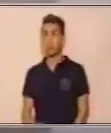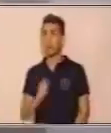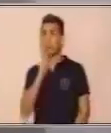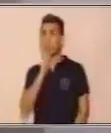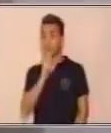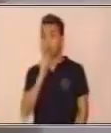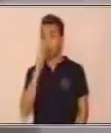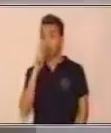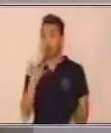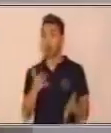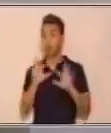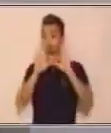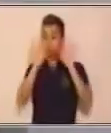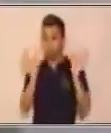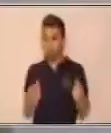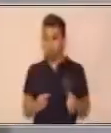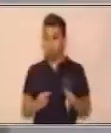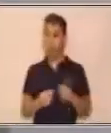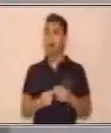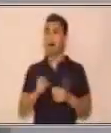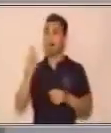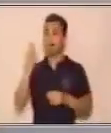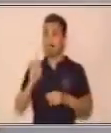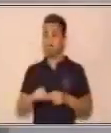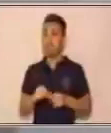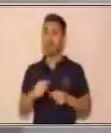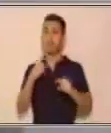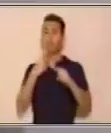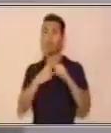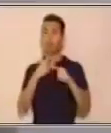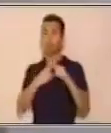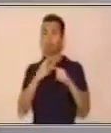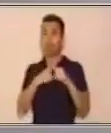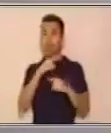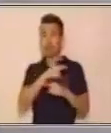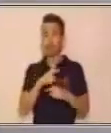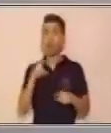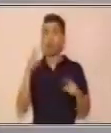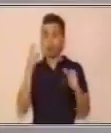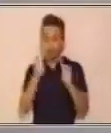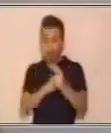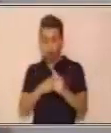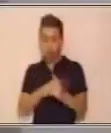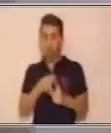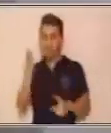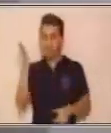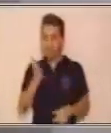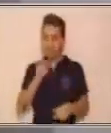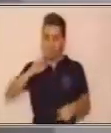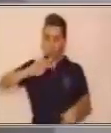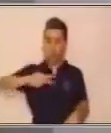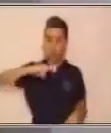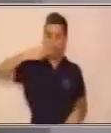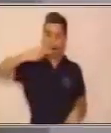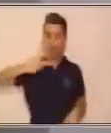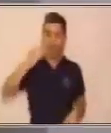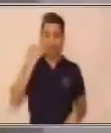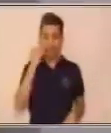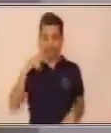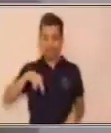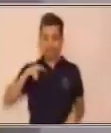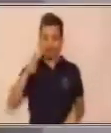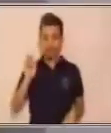es multiplicar por la fracción inversa. ¿Y cuál es la fracción inversa de 2/3?